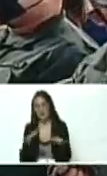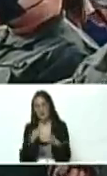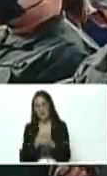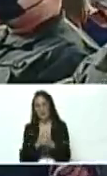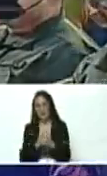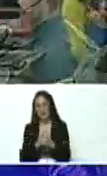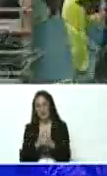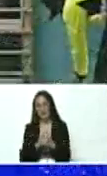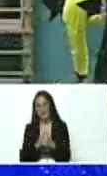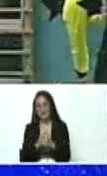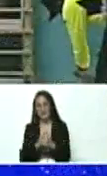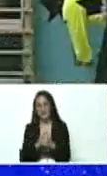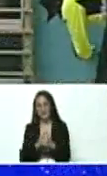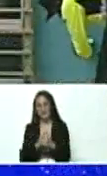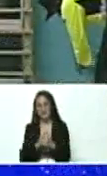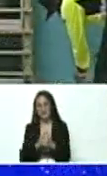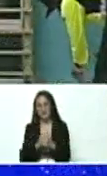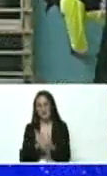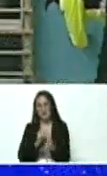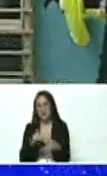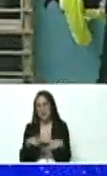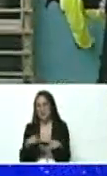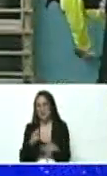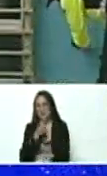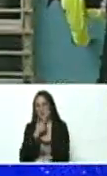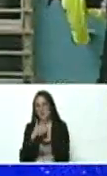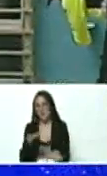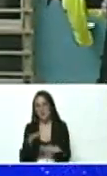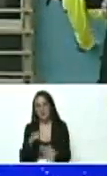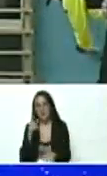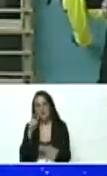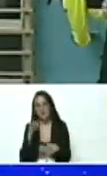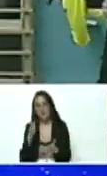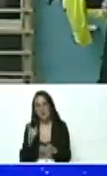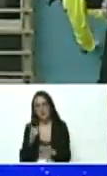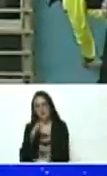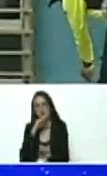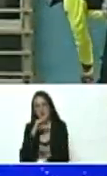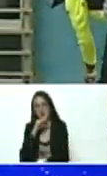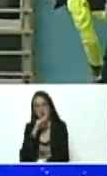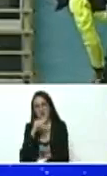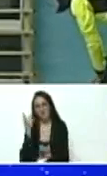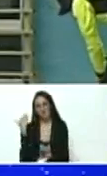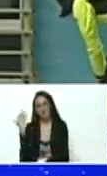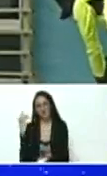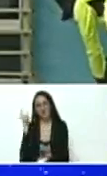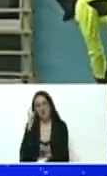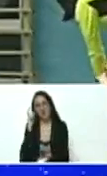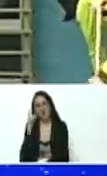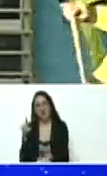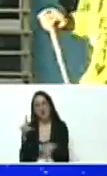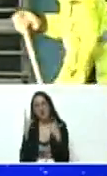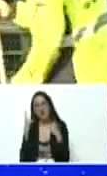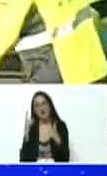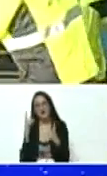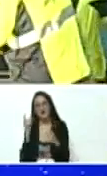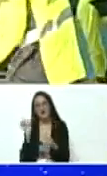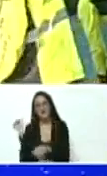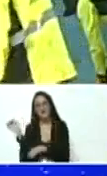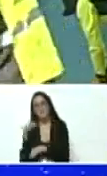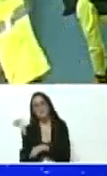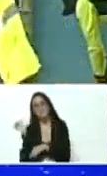uno se meta. Y esta gente se puso brava el otro día. Porque yo dije que La Guaira le daba tres patadas a